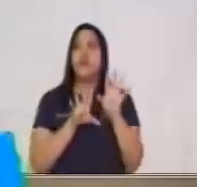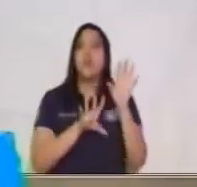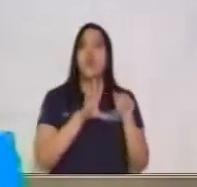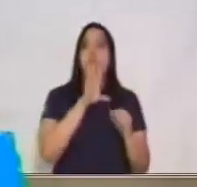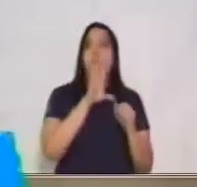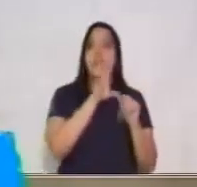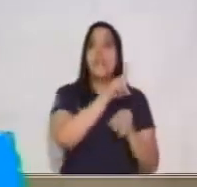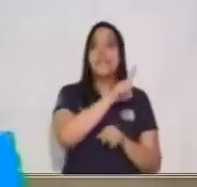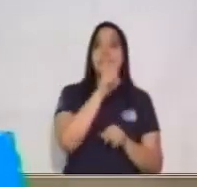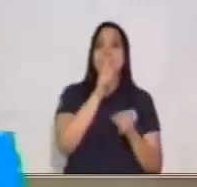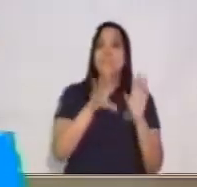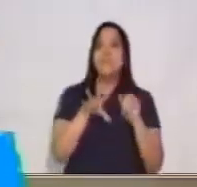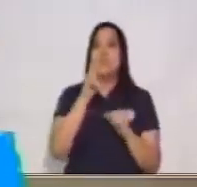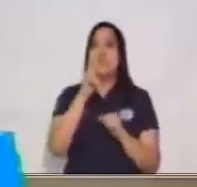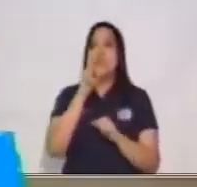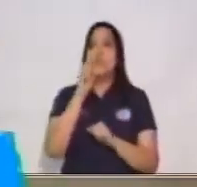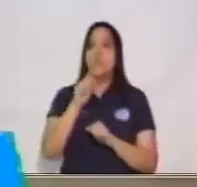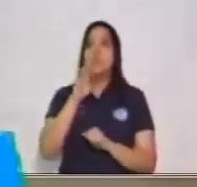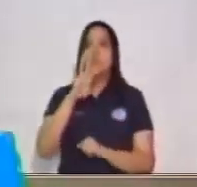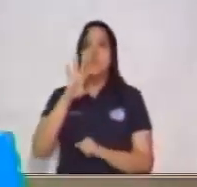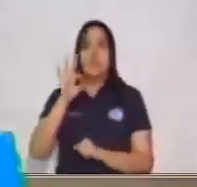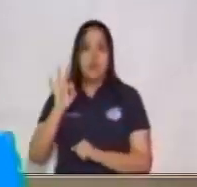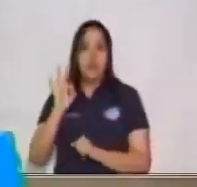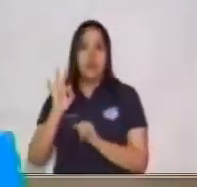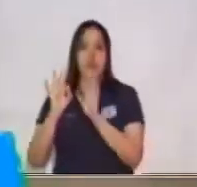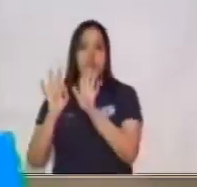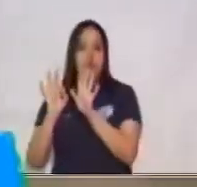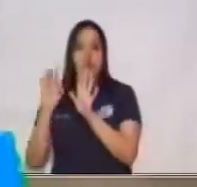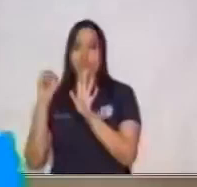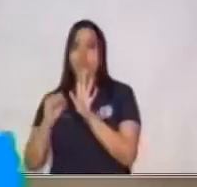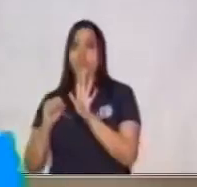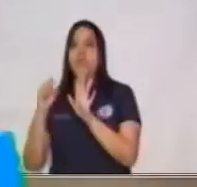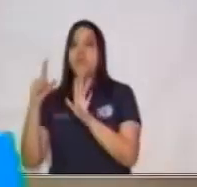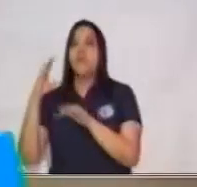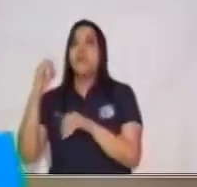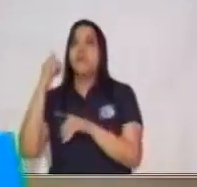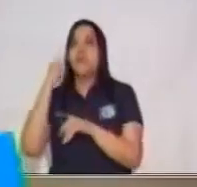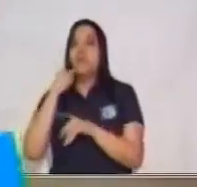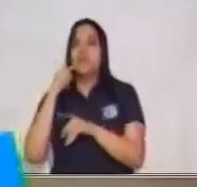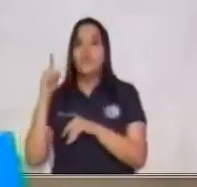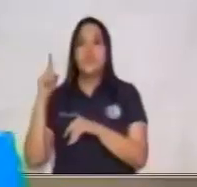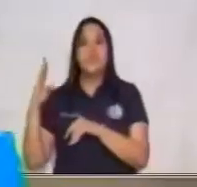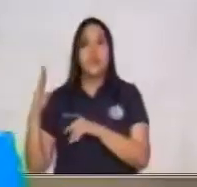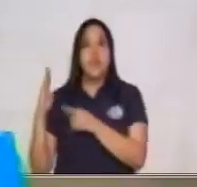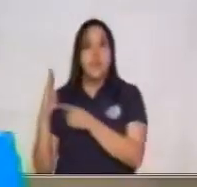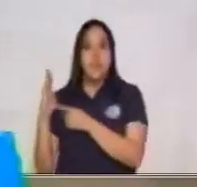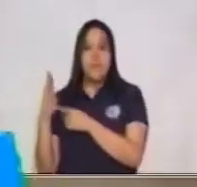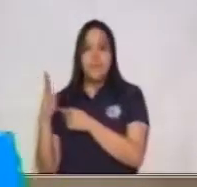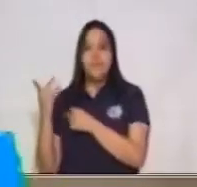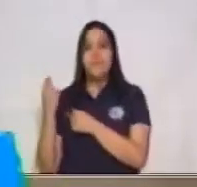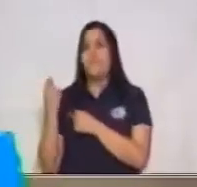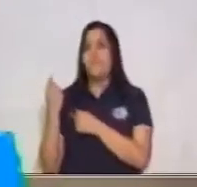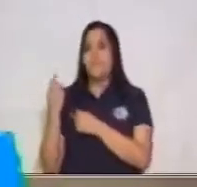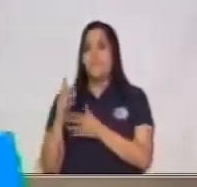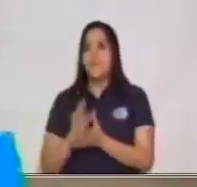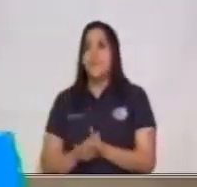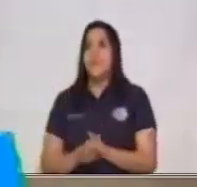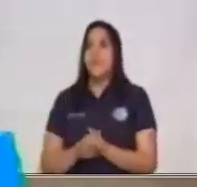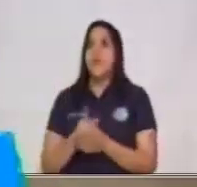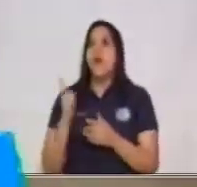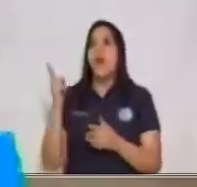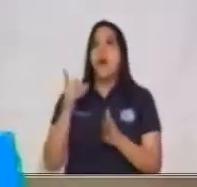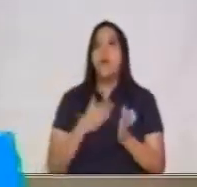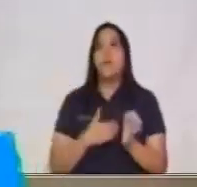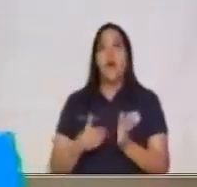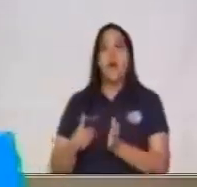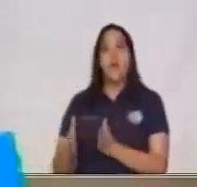112,48. Por el coseno de beta, que ese es el valor que necesitamos despejar. Ahora ordenemos